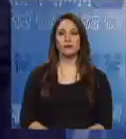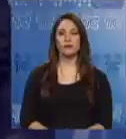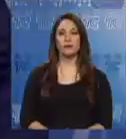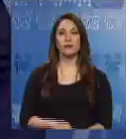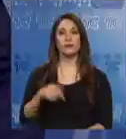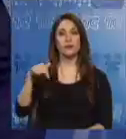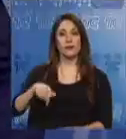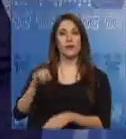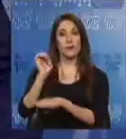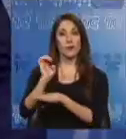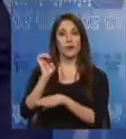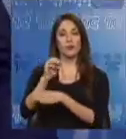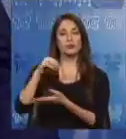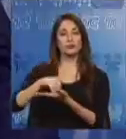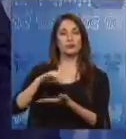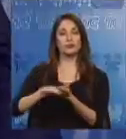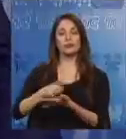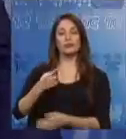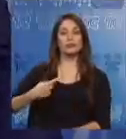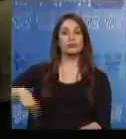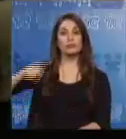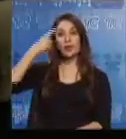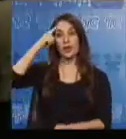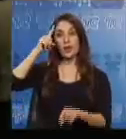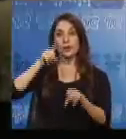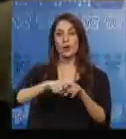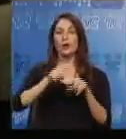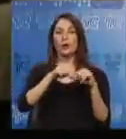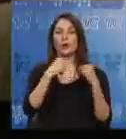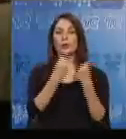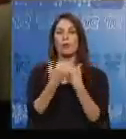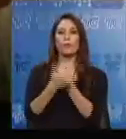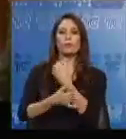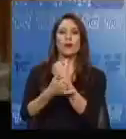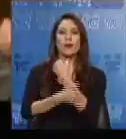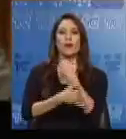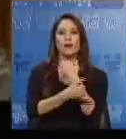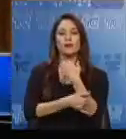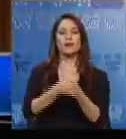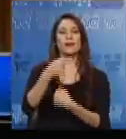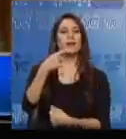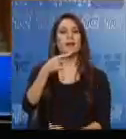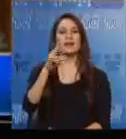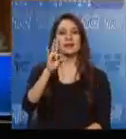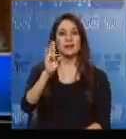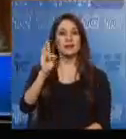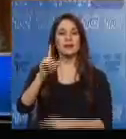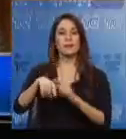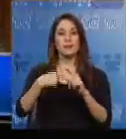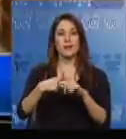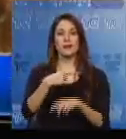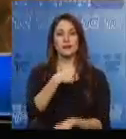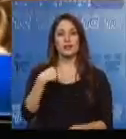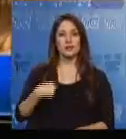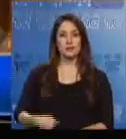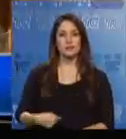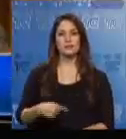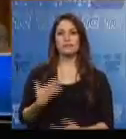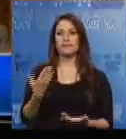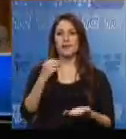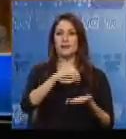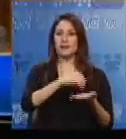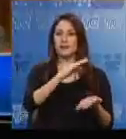Y Ecuador fue nombrado por unanimidad como presidente del grupo de países denominado G77 más China, una designación